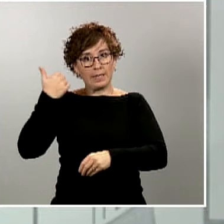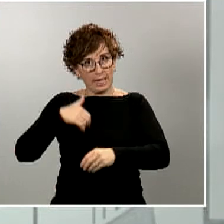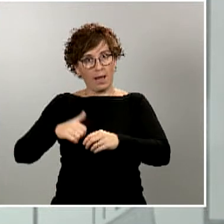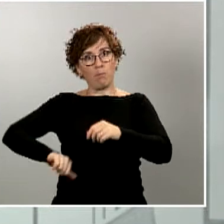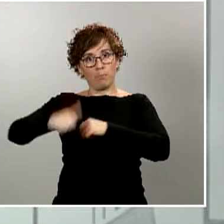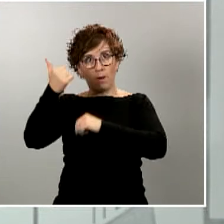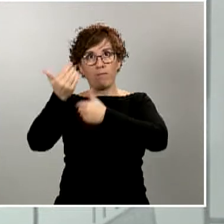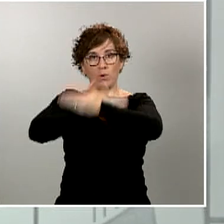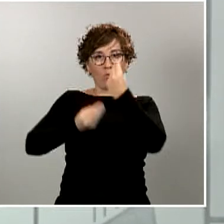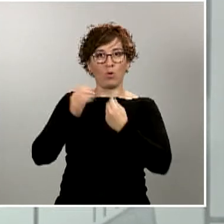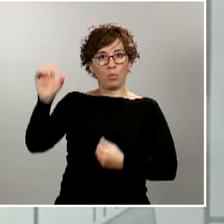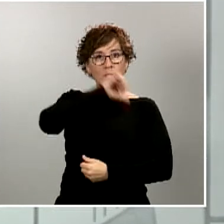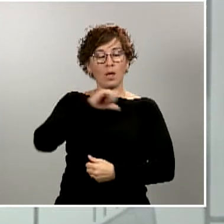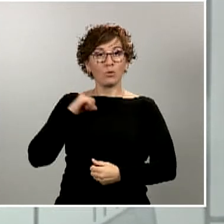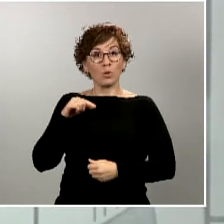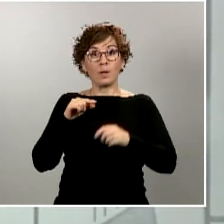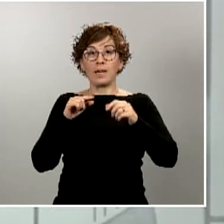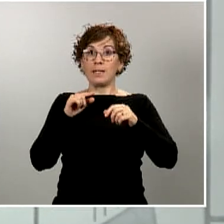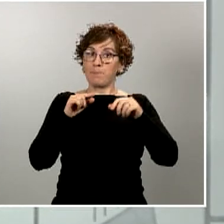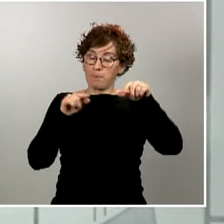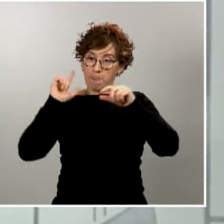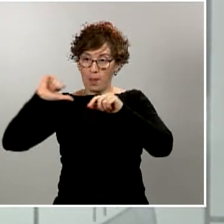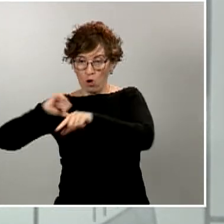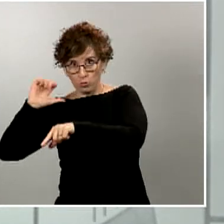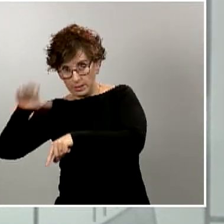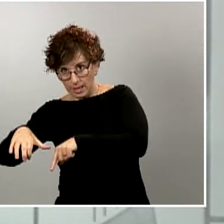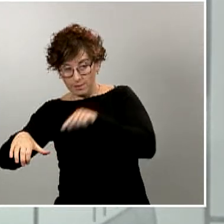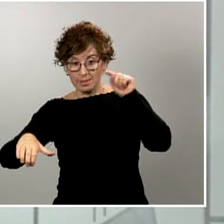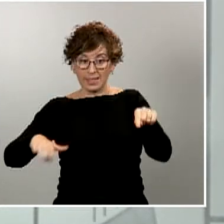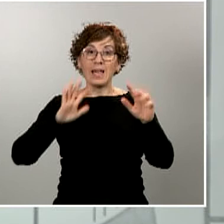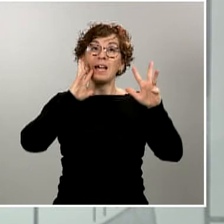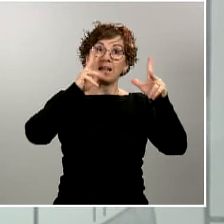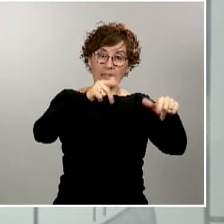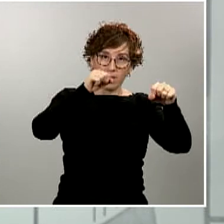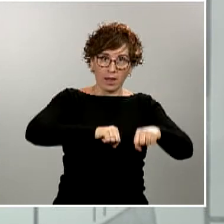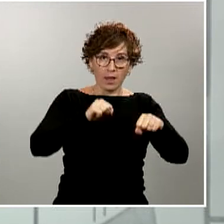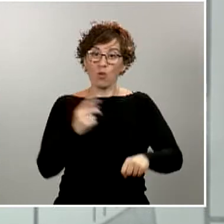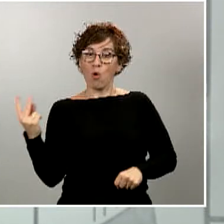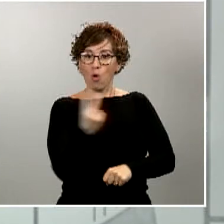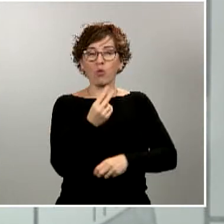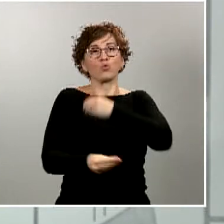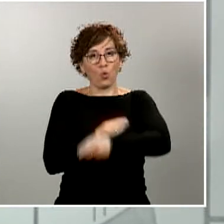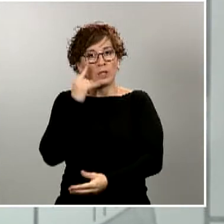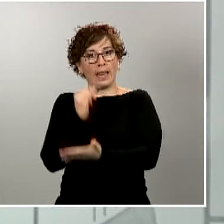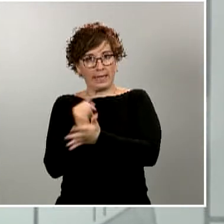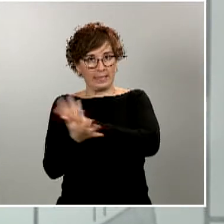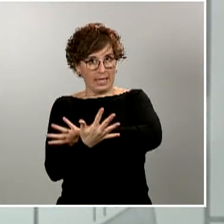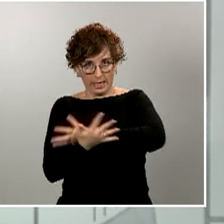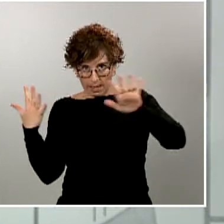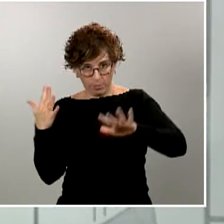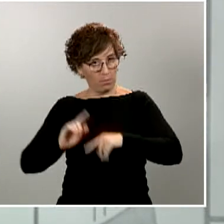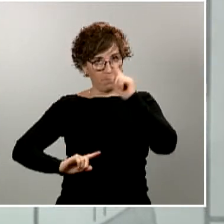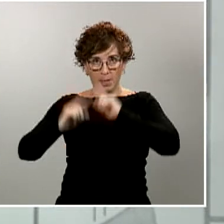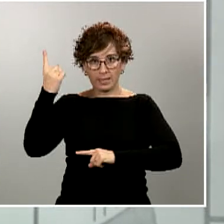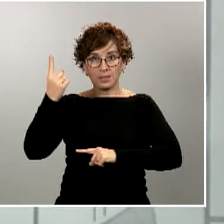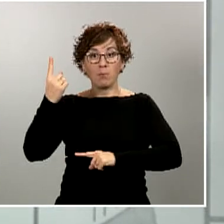que las residencias de mayores junto con los hospitales son un lugar adecuado para usar estos test de diagnóstico rápido. Tienen que ir complementados con las PCRs,